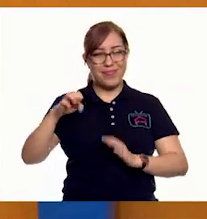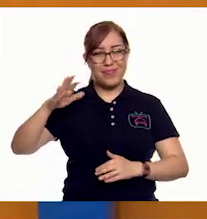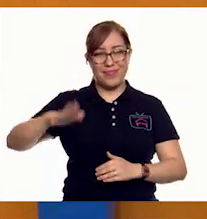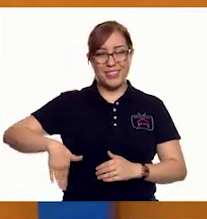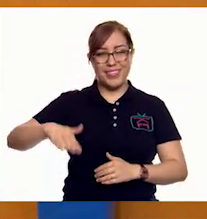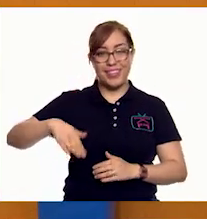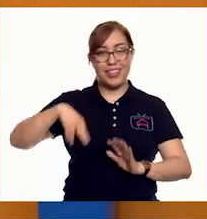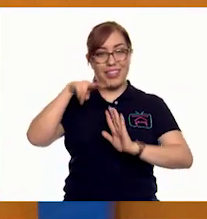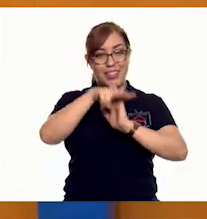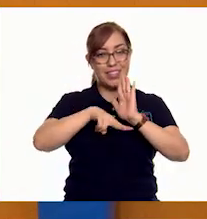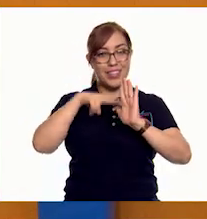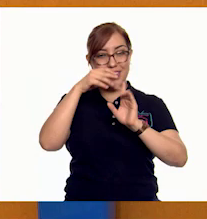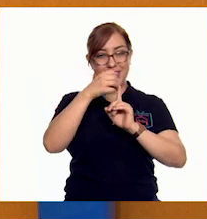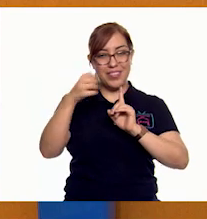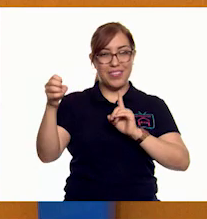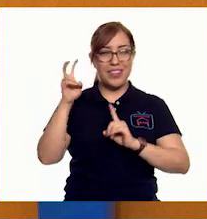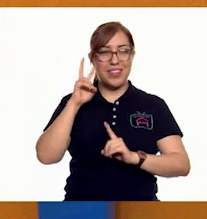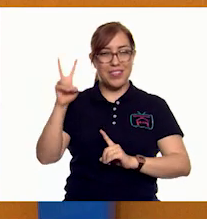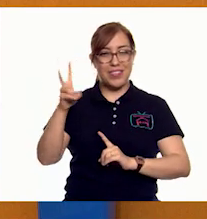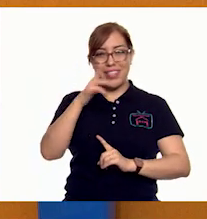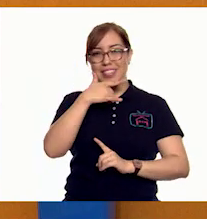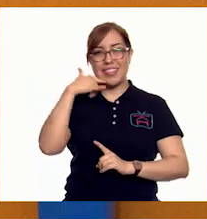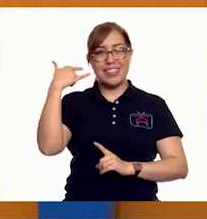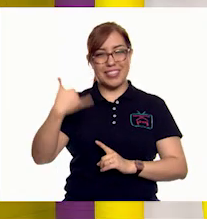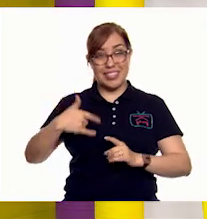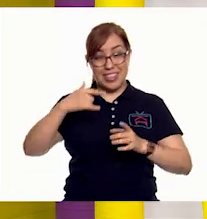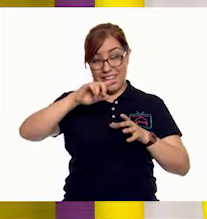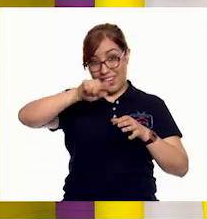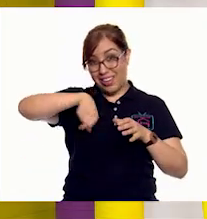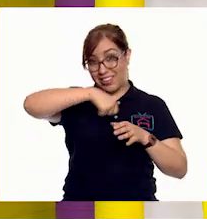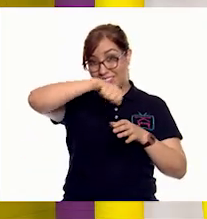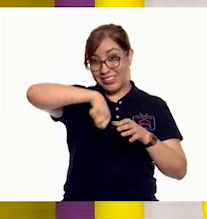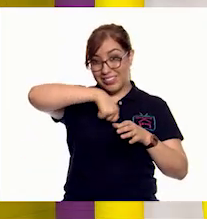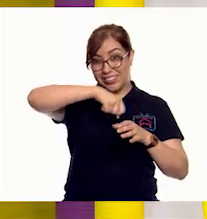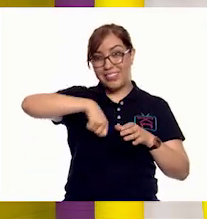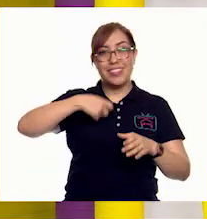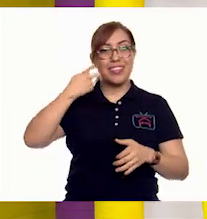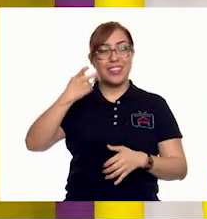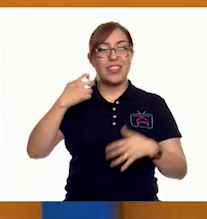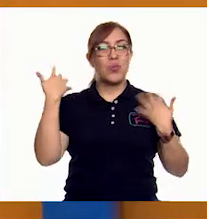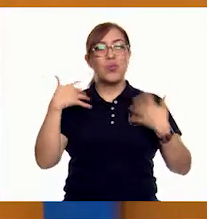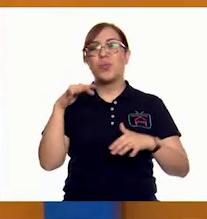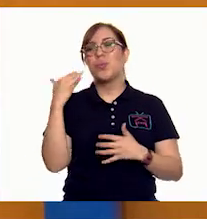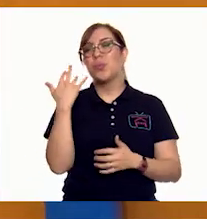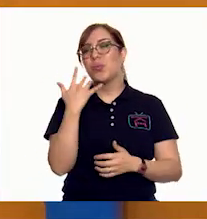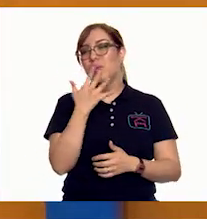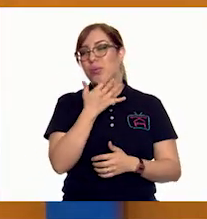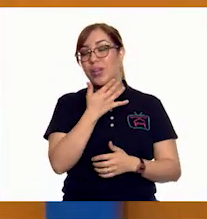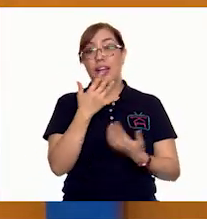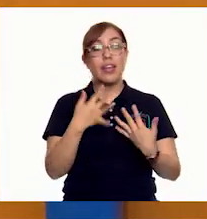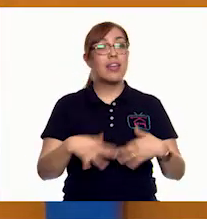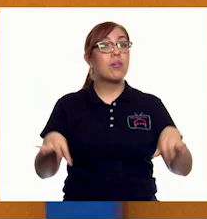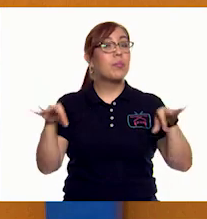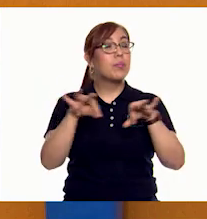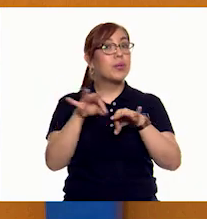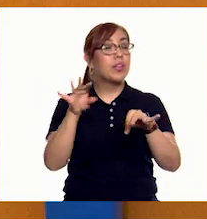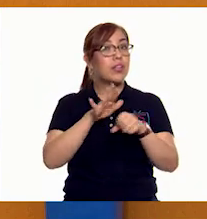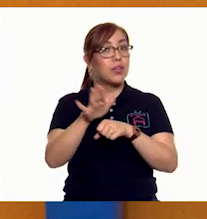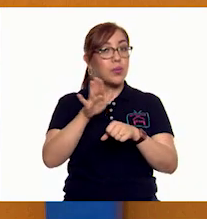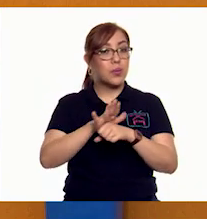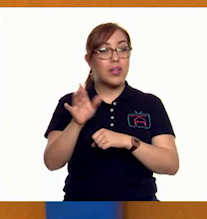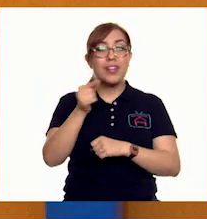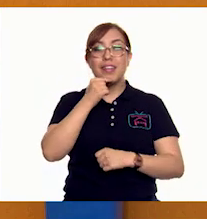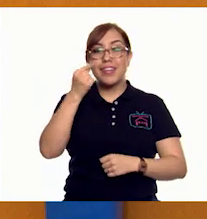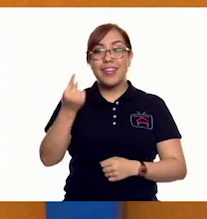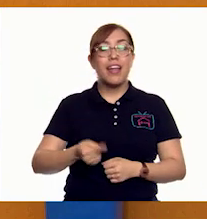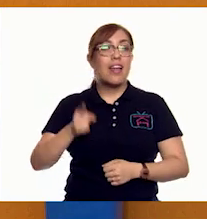ahí viste la deliciosa salsa que presentaron. Ay, sí, se veía buenísima. Y lo importante de esto es que esta pequeña